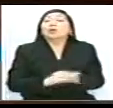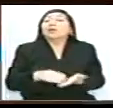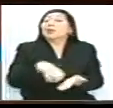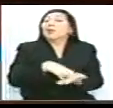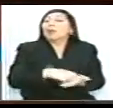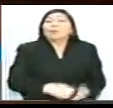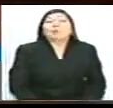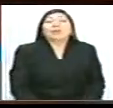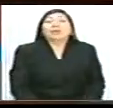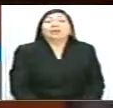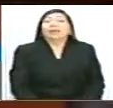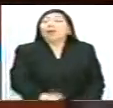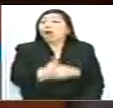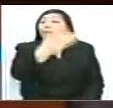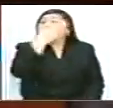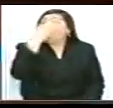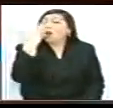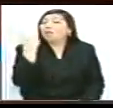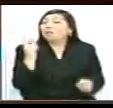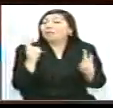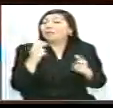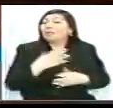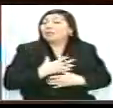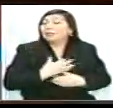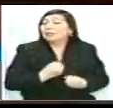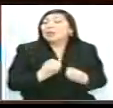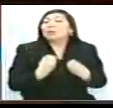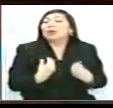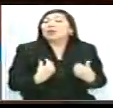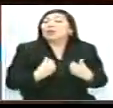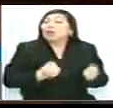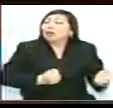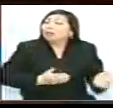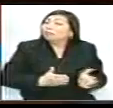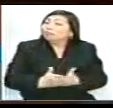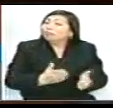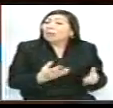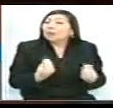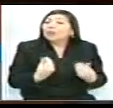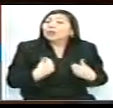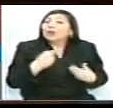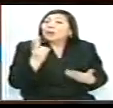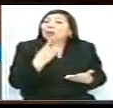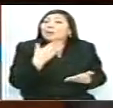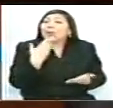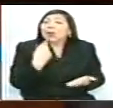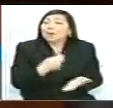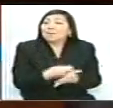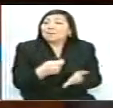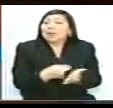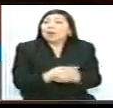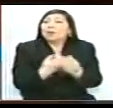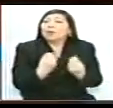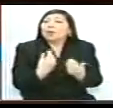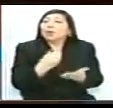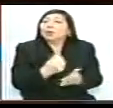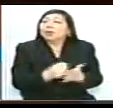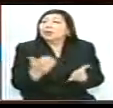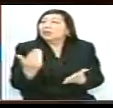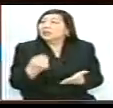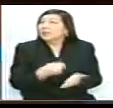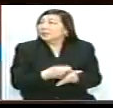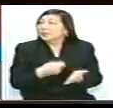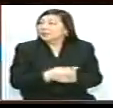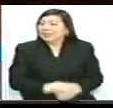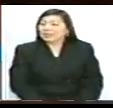pueblos están olvidados en el tema de salud, por qué no tienen carreteras, por qué no tenemos maestros mejor pagados, por qué no tenemos jubilados con